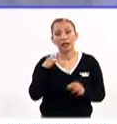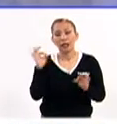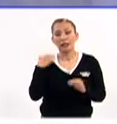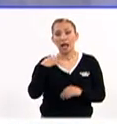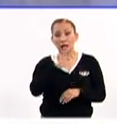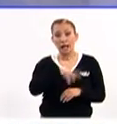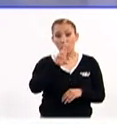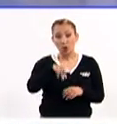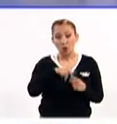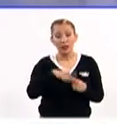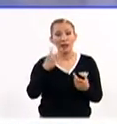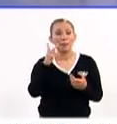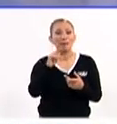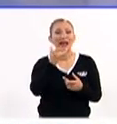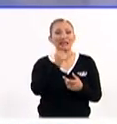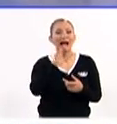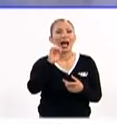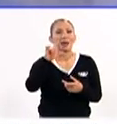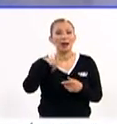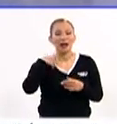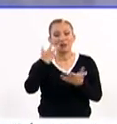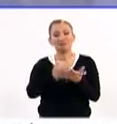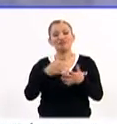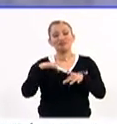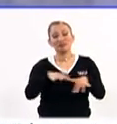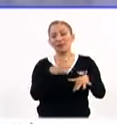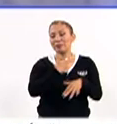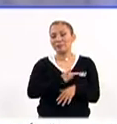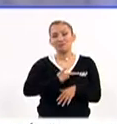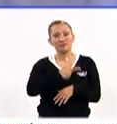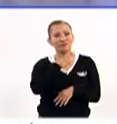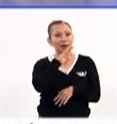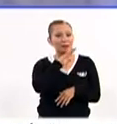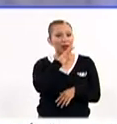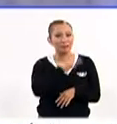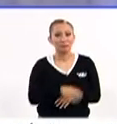a Cancún y Playa del Carmen, a la playa, que a mi mamá le gusta.